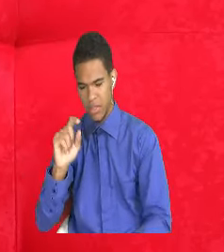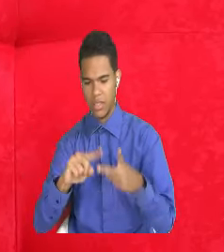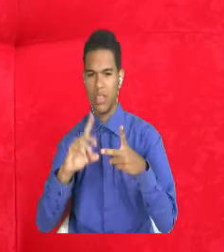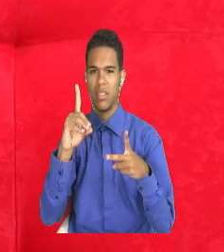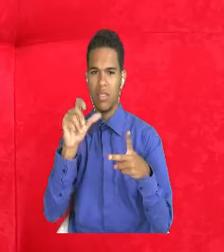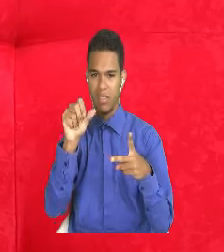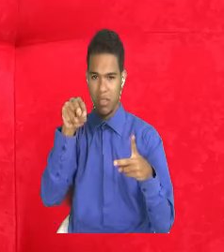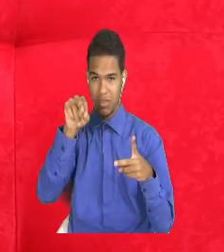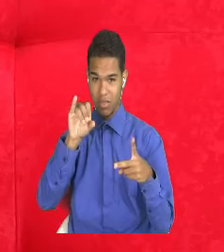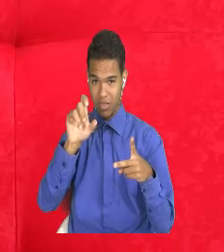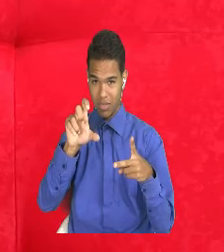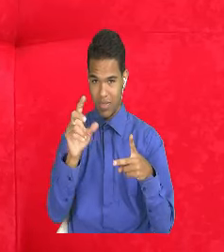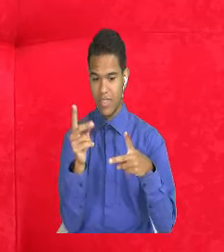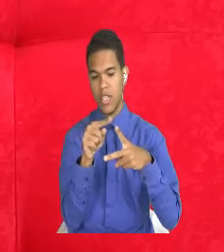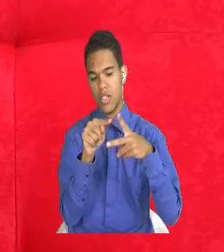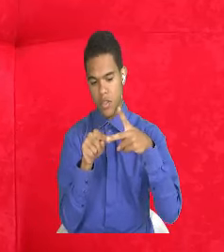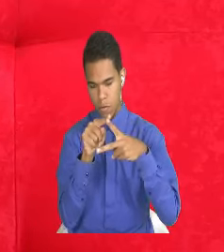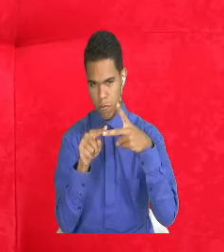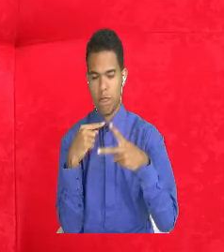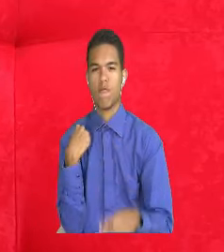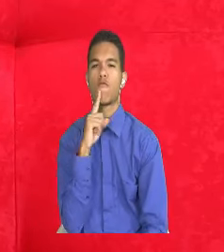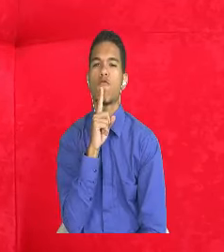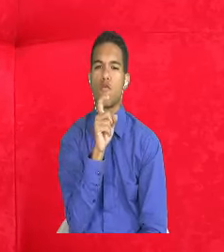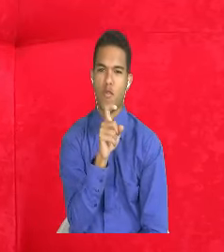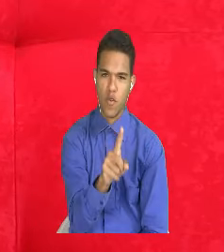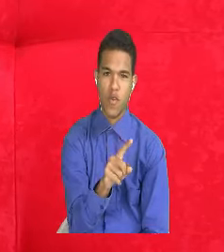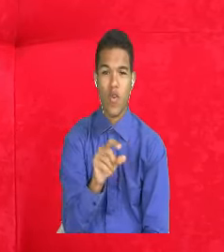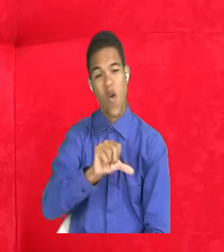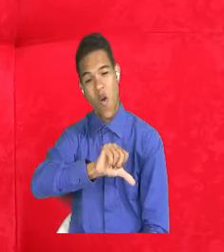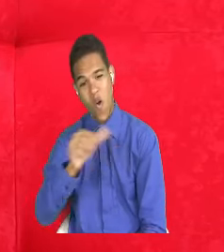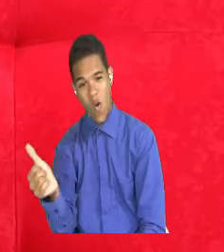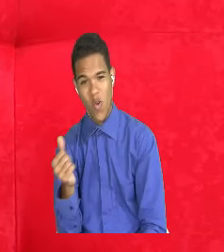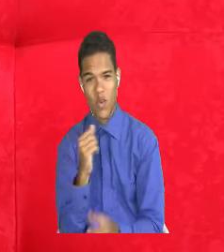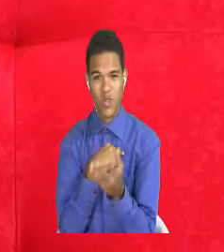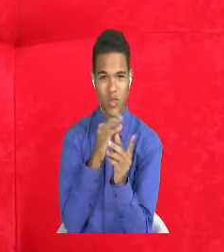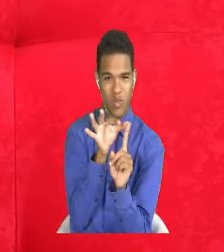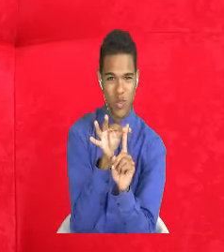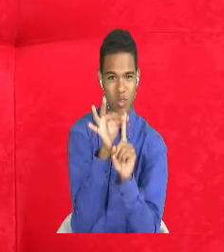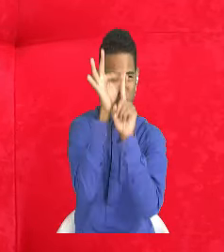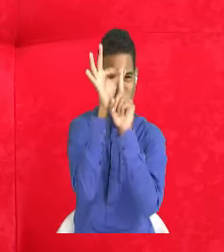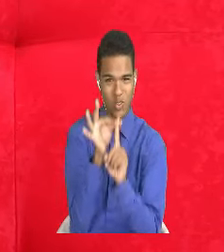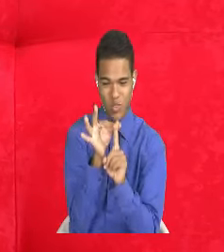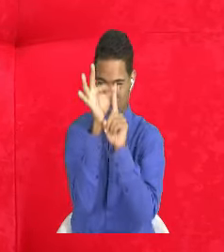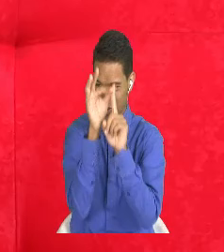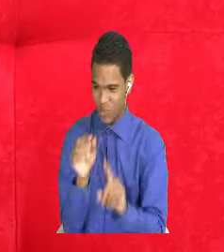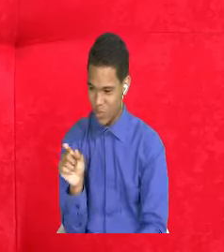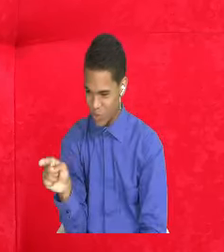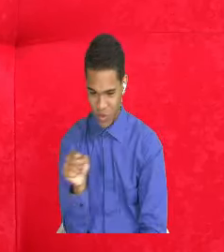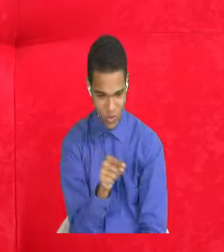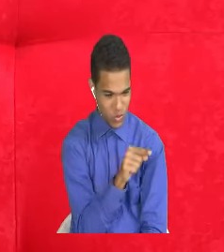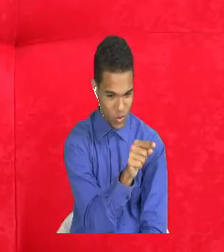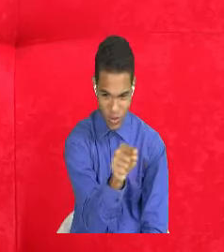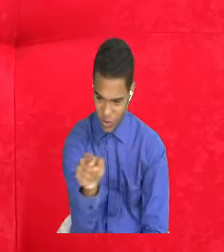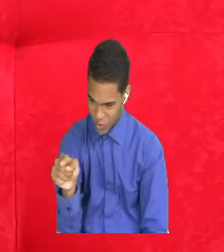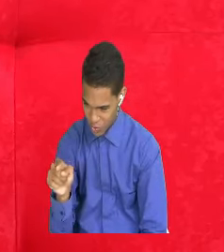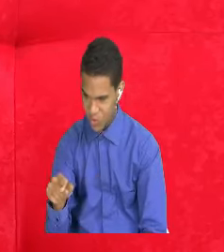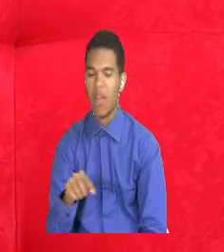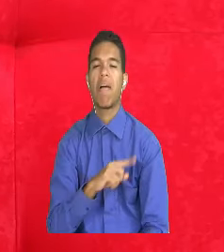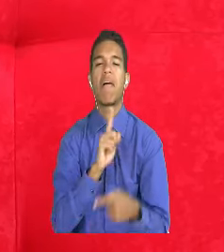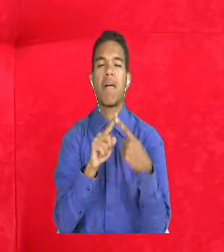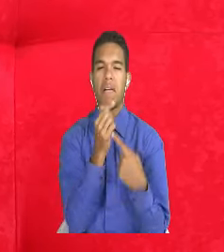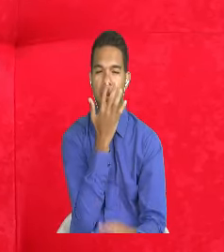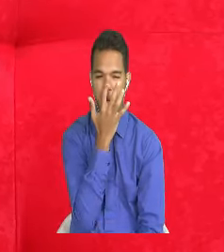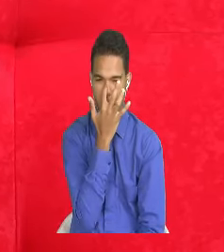Bucaramanga, pero les informo también que el resto de especialidades ya estamos empezando a negociar con ellos. Entonces, tenemos otorrino,